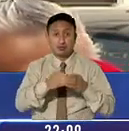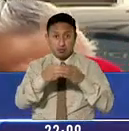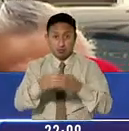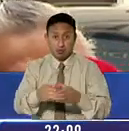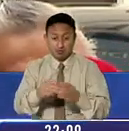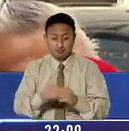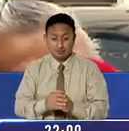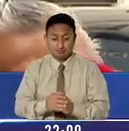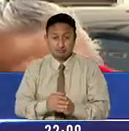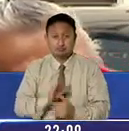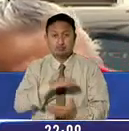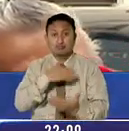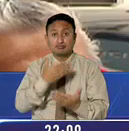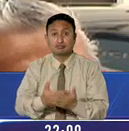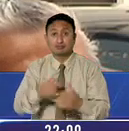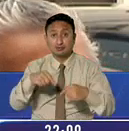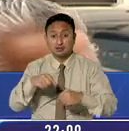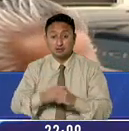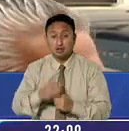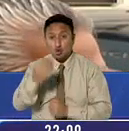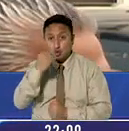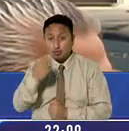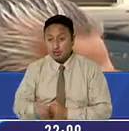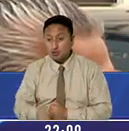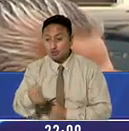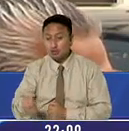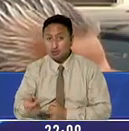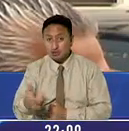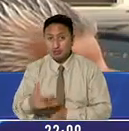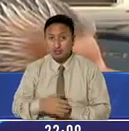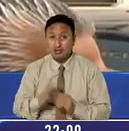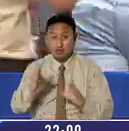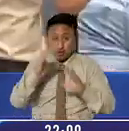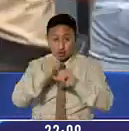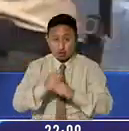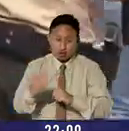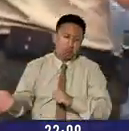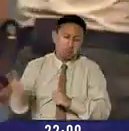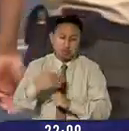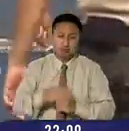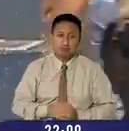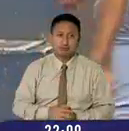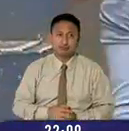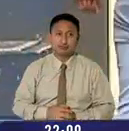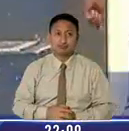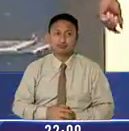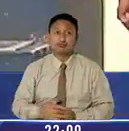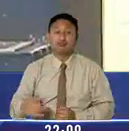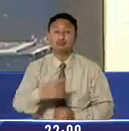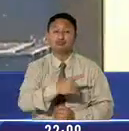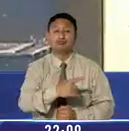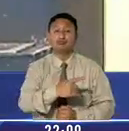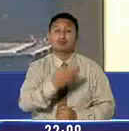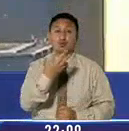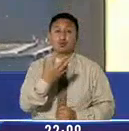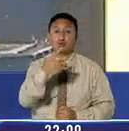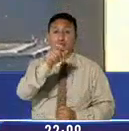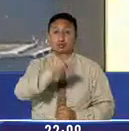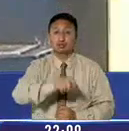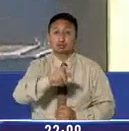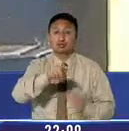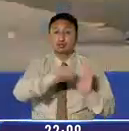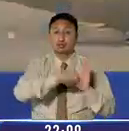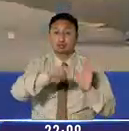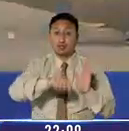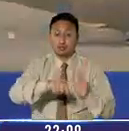Únicamente llegaban a dejarles la comida y a retirarles en altas horas de la noche. De su parte, el abogado de los cuatro implicados asegura